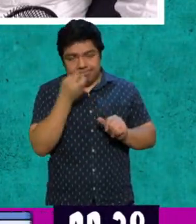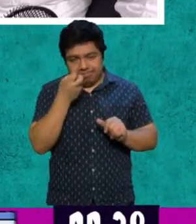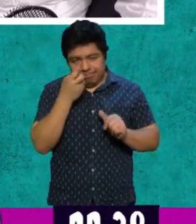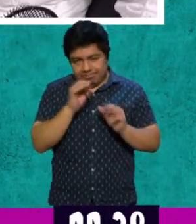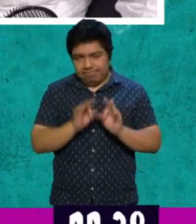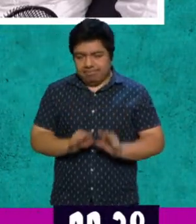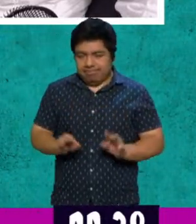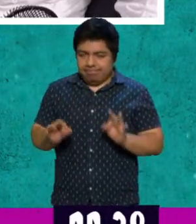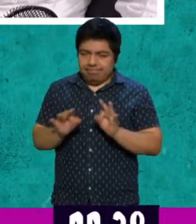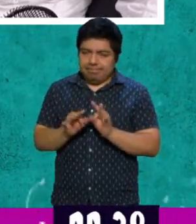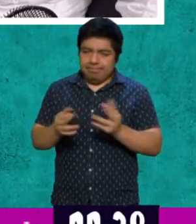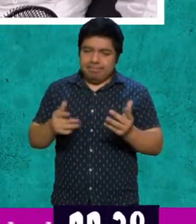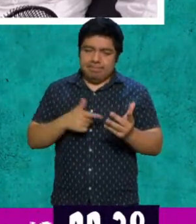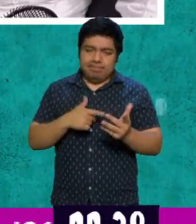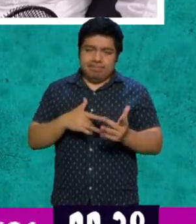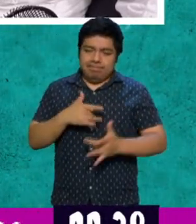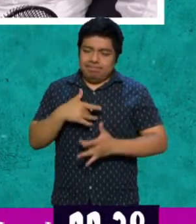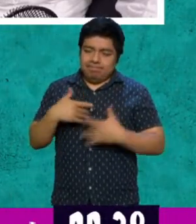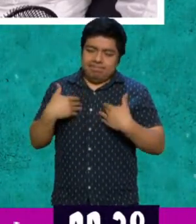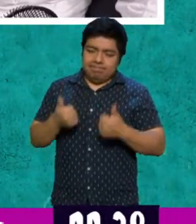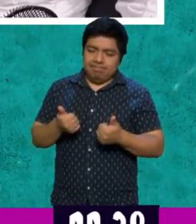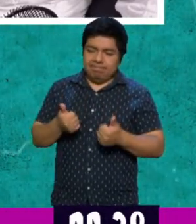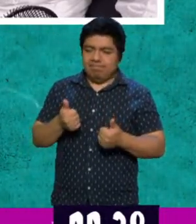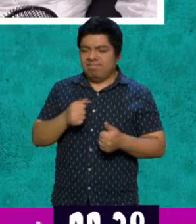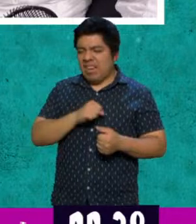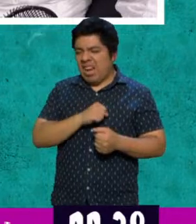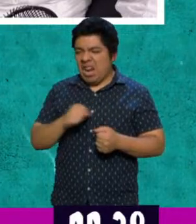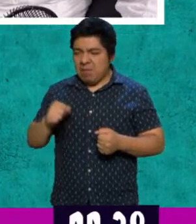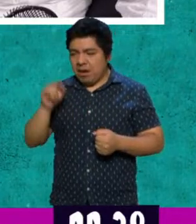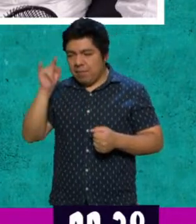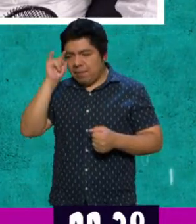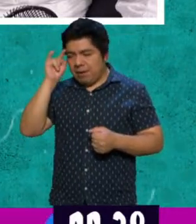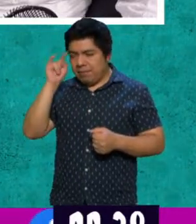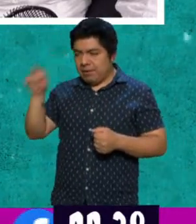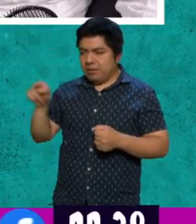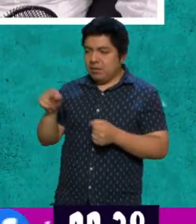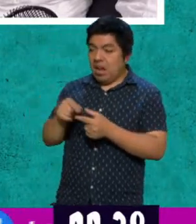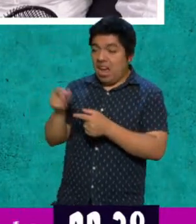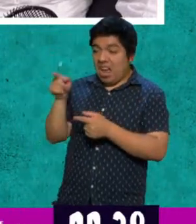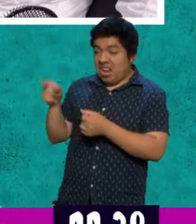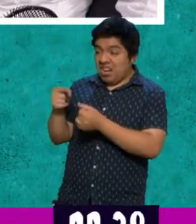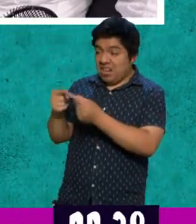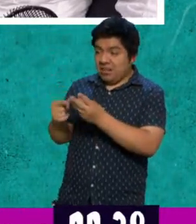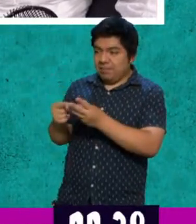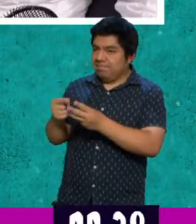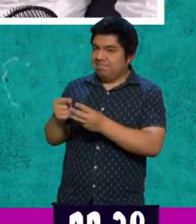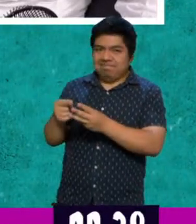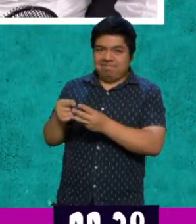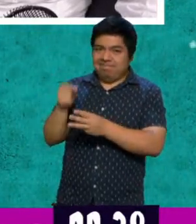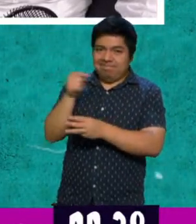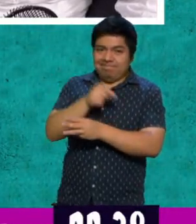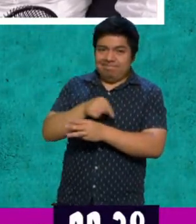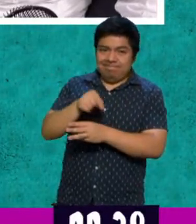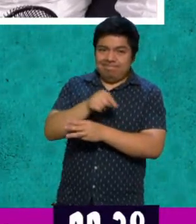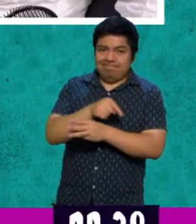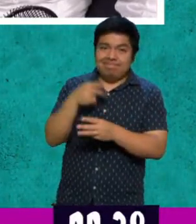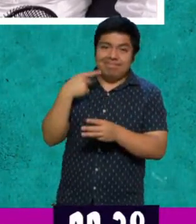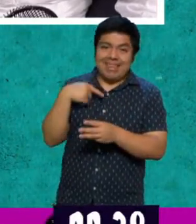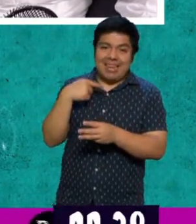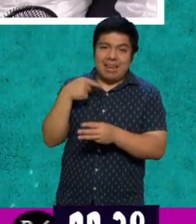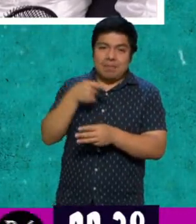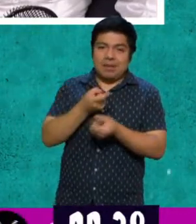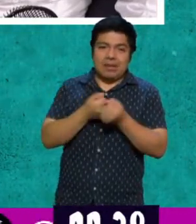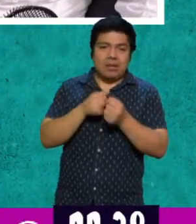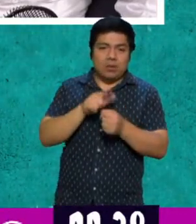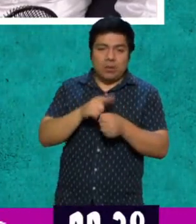importante, ¿no? Y entender eso, o sea, el mal no hay que recurrir al diablo para explicarlo. No. Hay que recurrir a las instancias